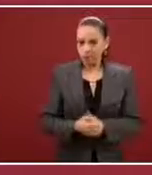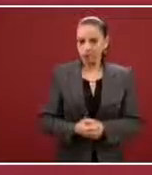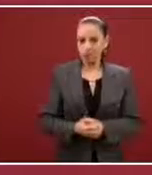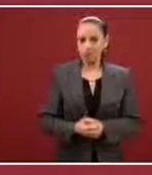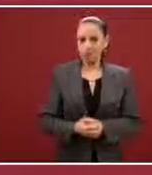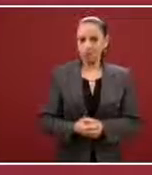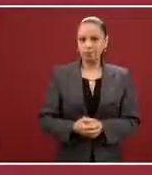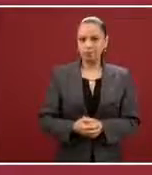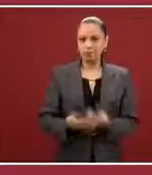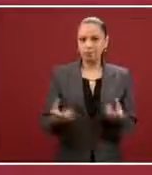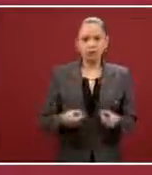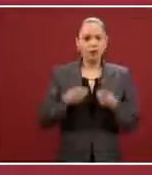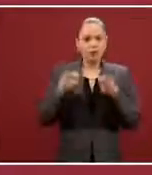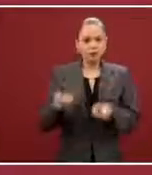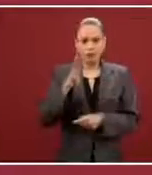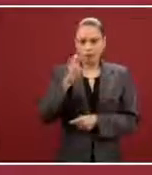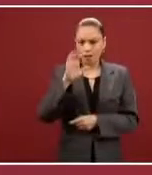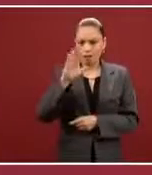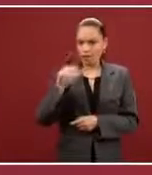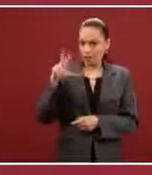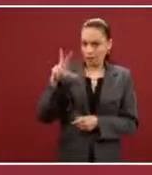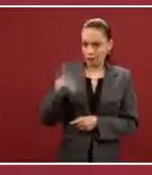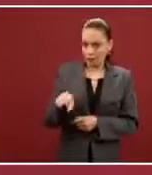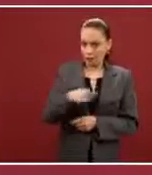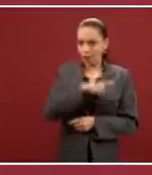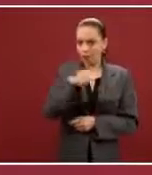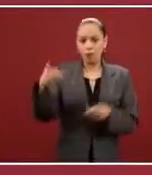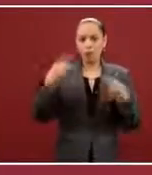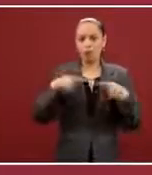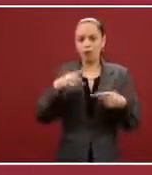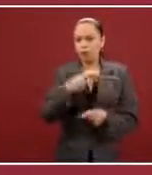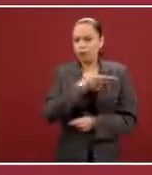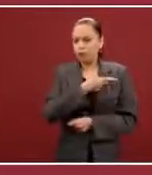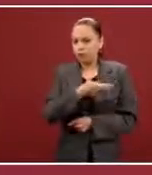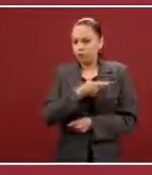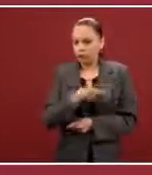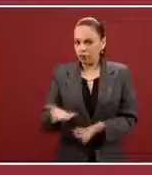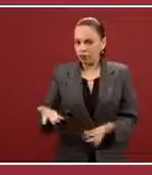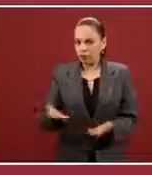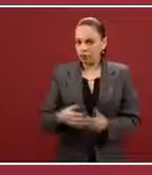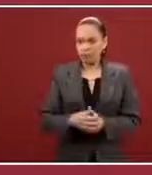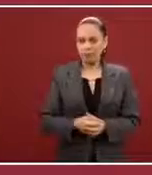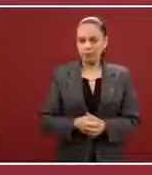becas a los estudiantes de familias pobres.